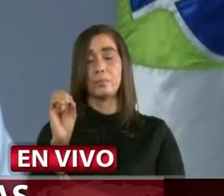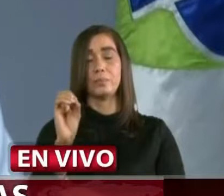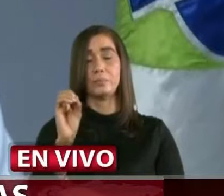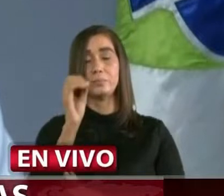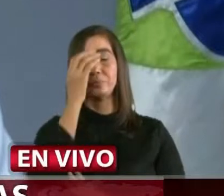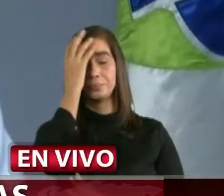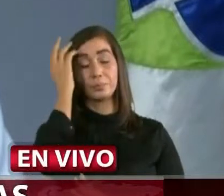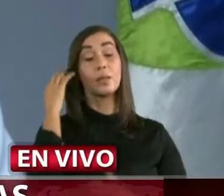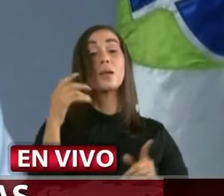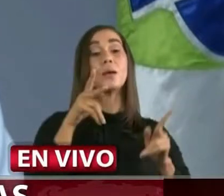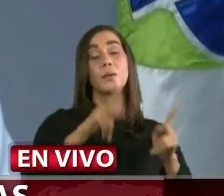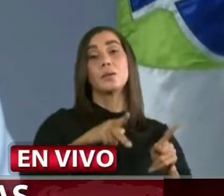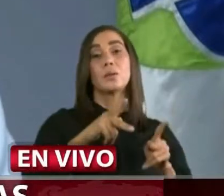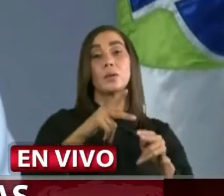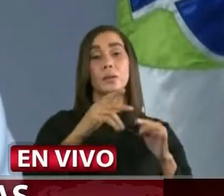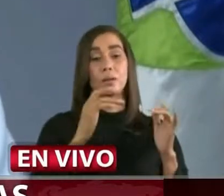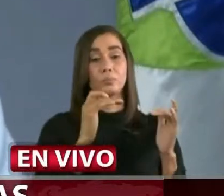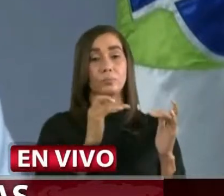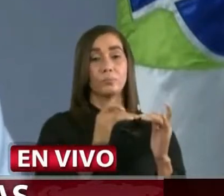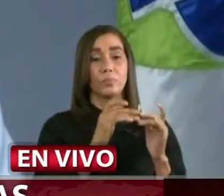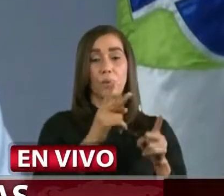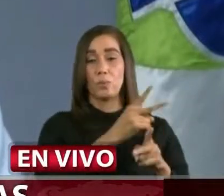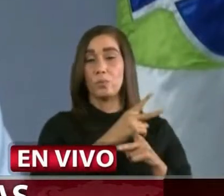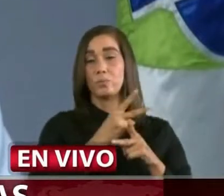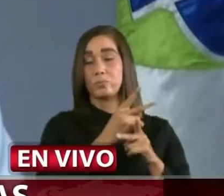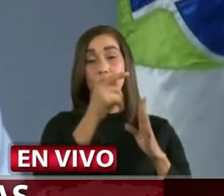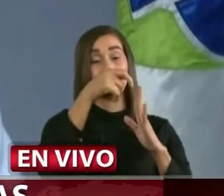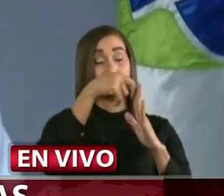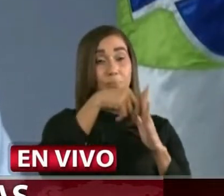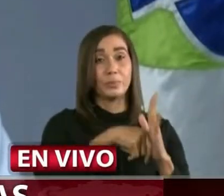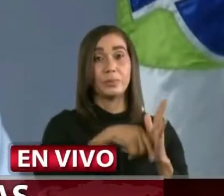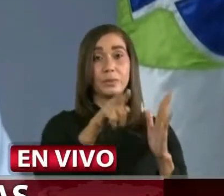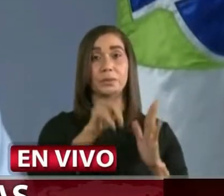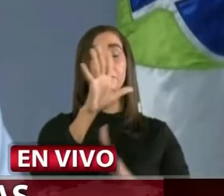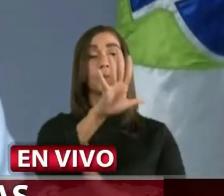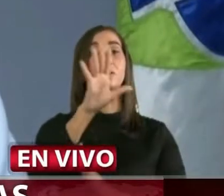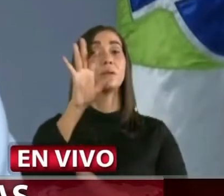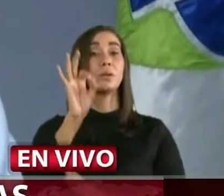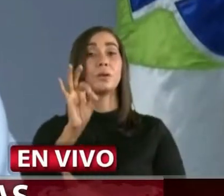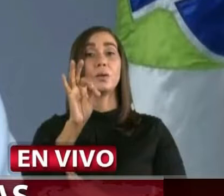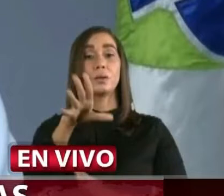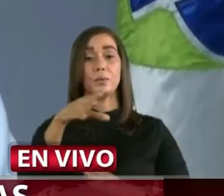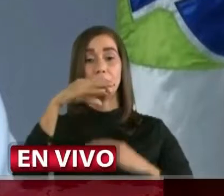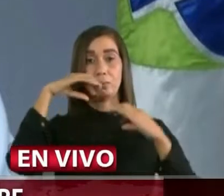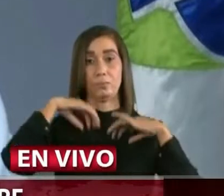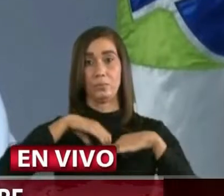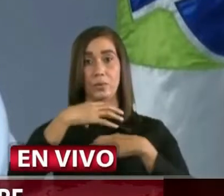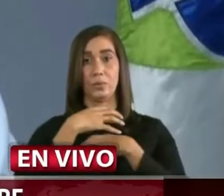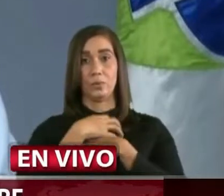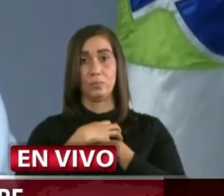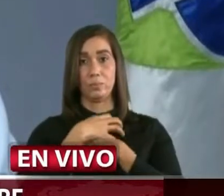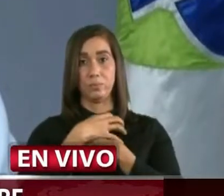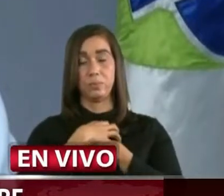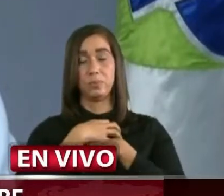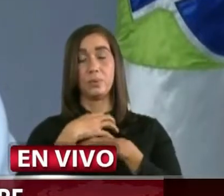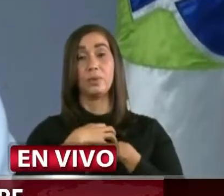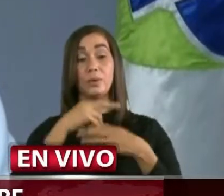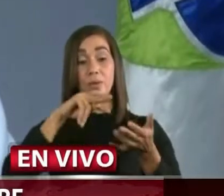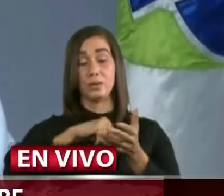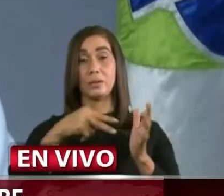están en cuidados intensivos, 59 están en ventilación, representando